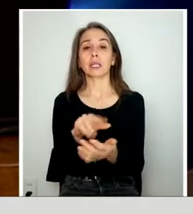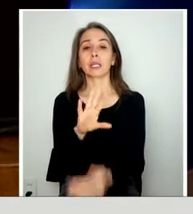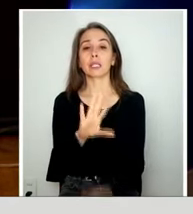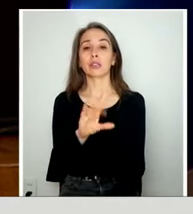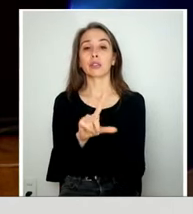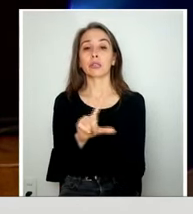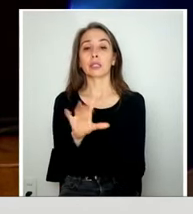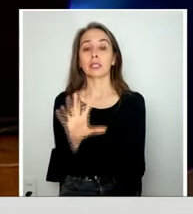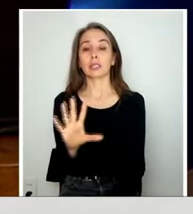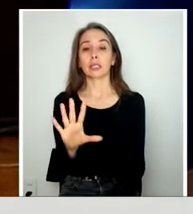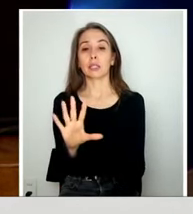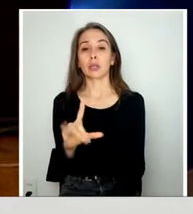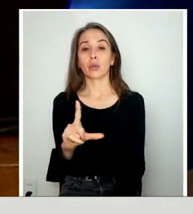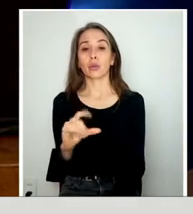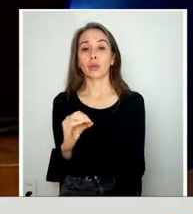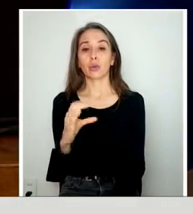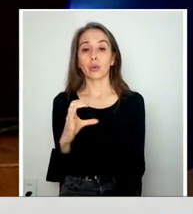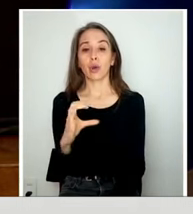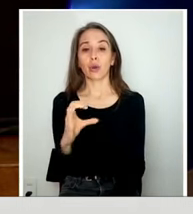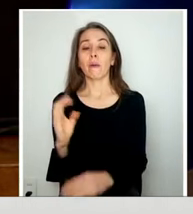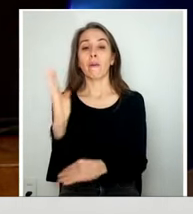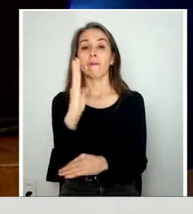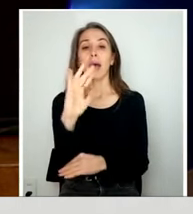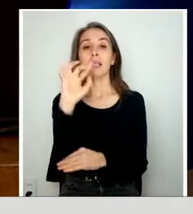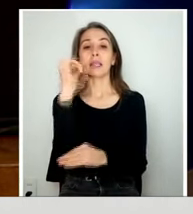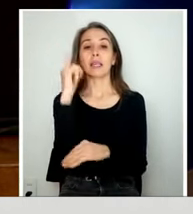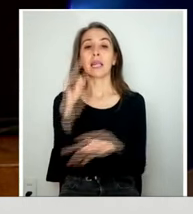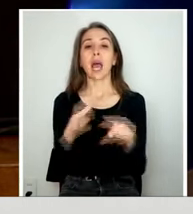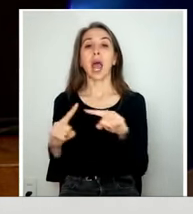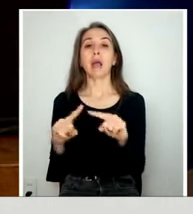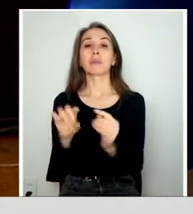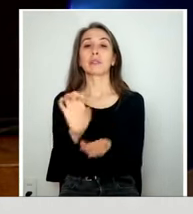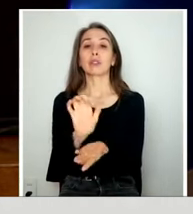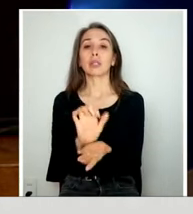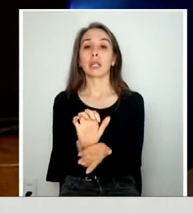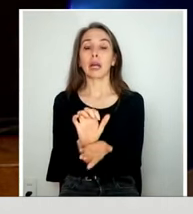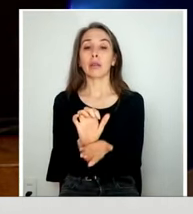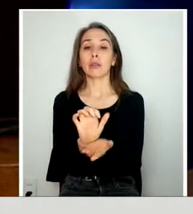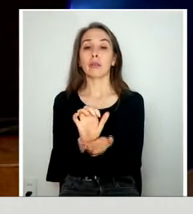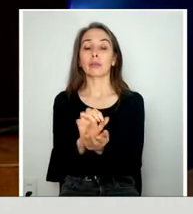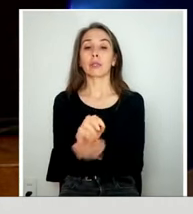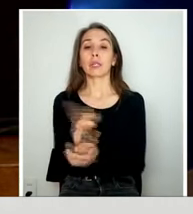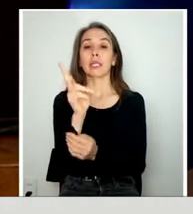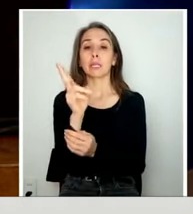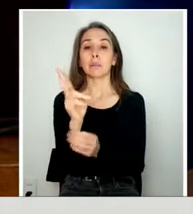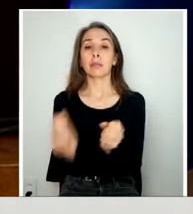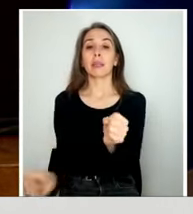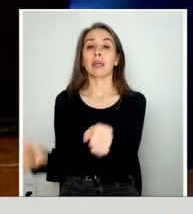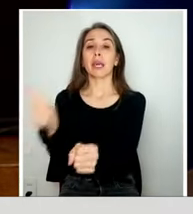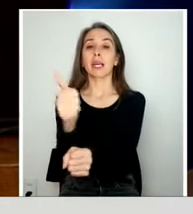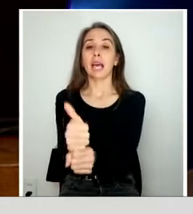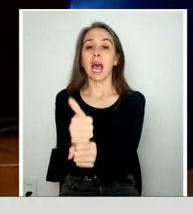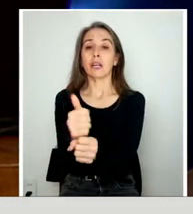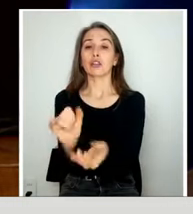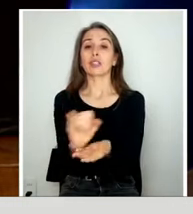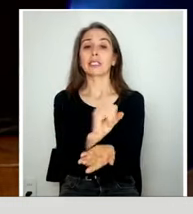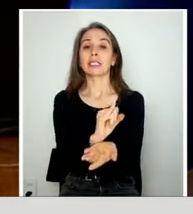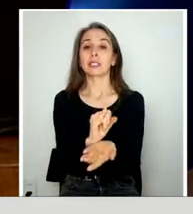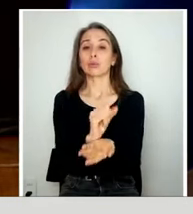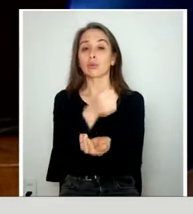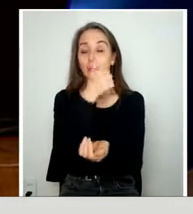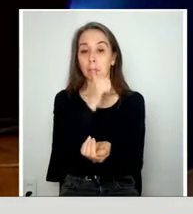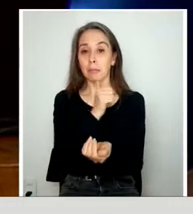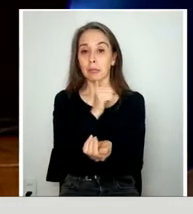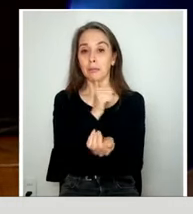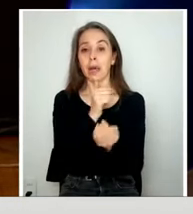orgánica constitucional de base generales de la administración del Estado para impedir ocupar Cargo en instituciones privadas sujetas a